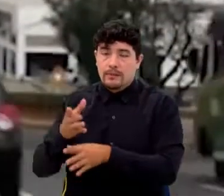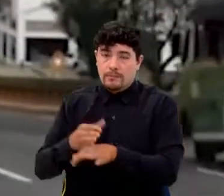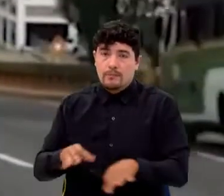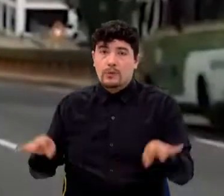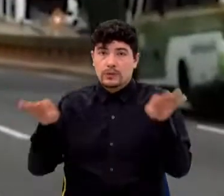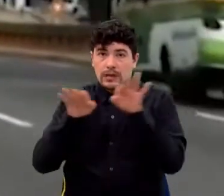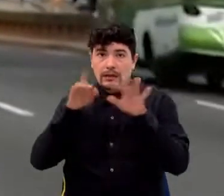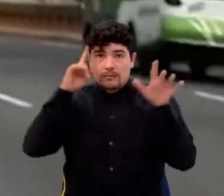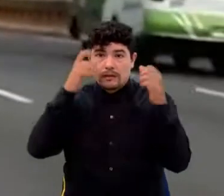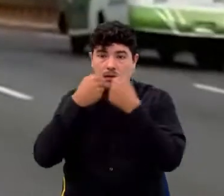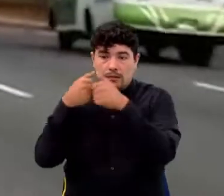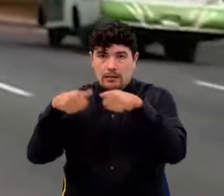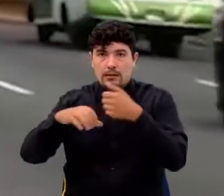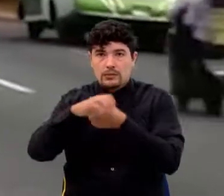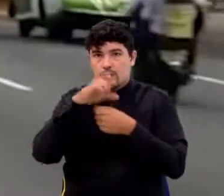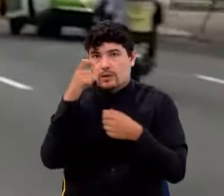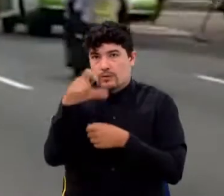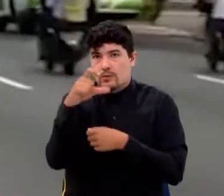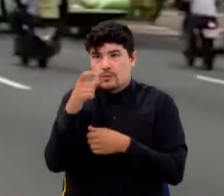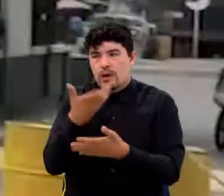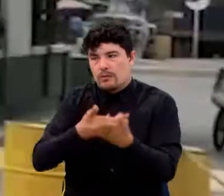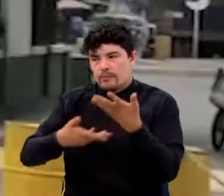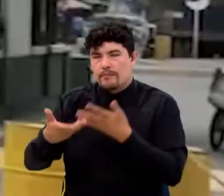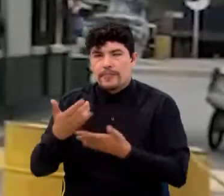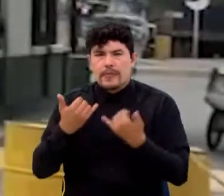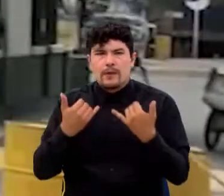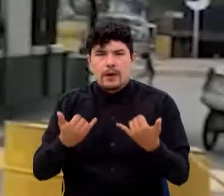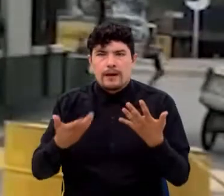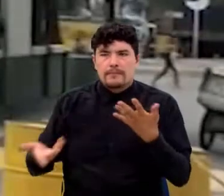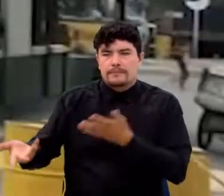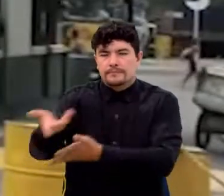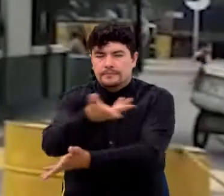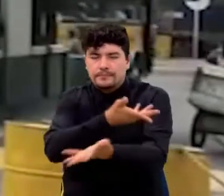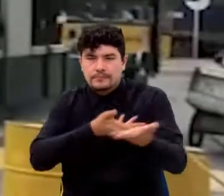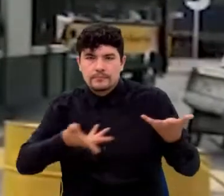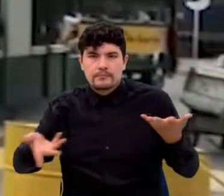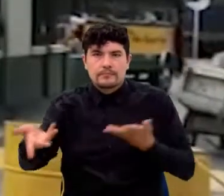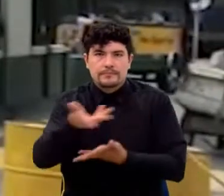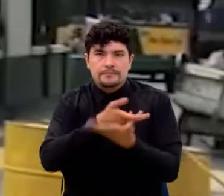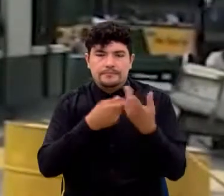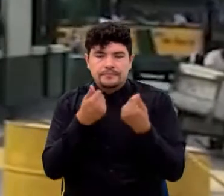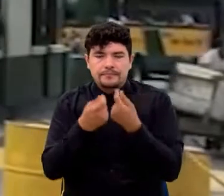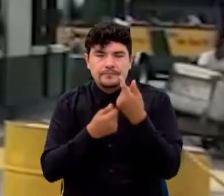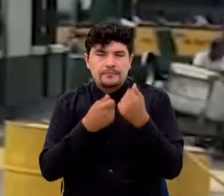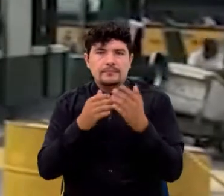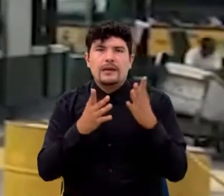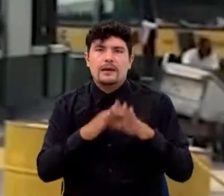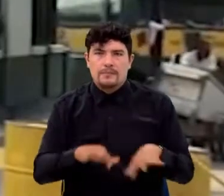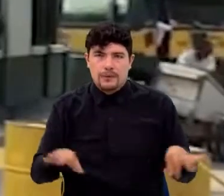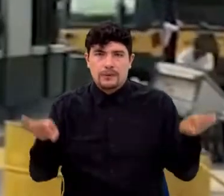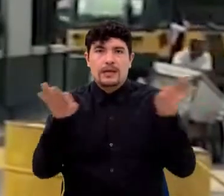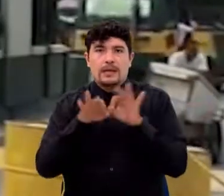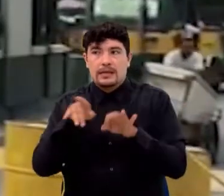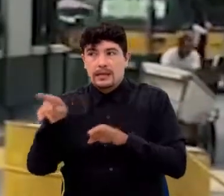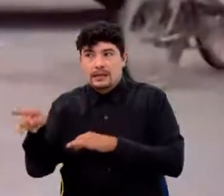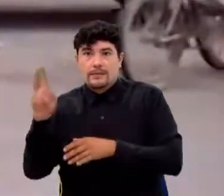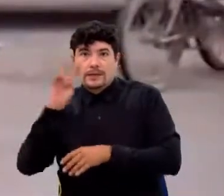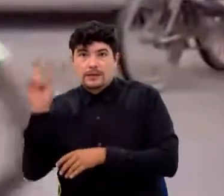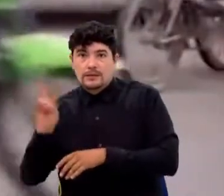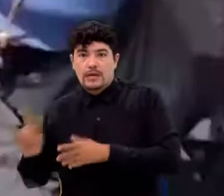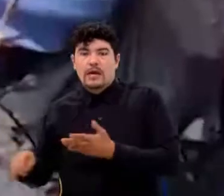para esta ciudad. Por ahora, la tendencia de intercambio comercial enmarca las compras que hará Venezuela a